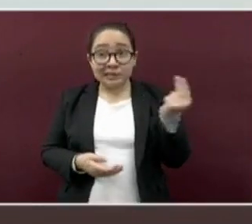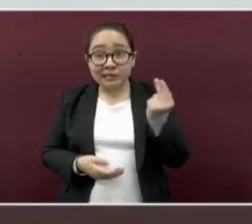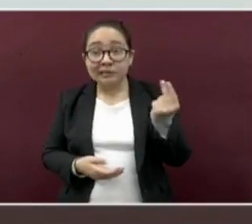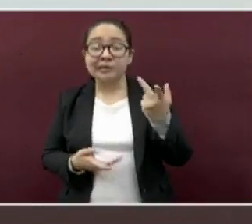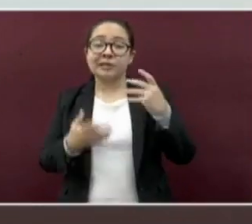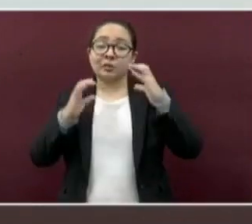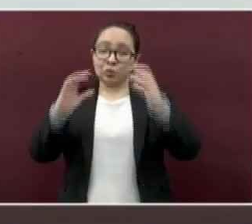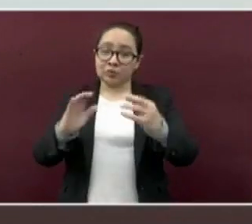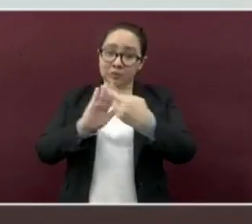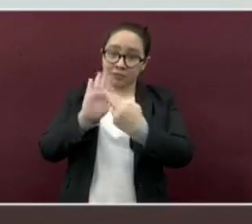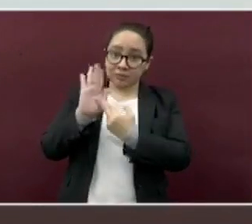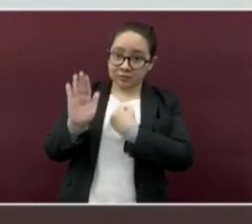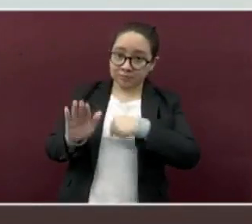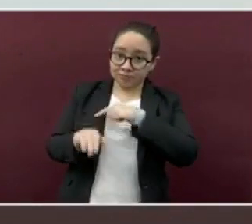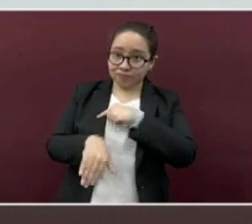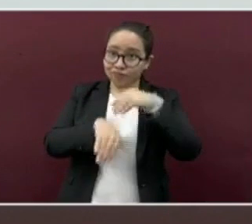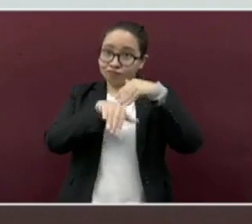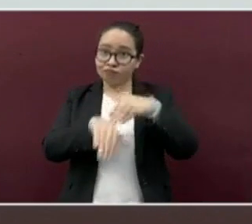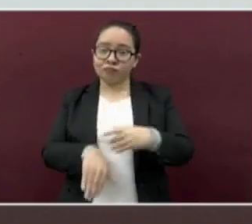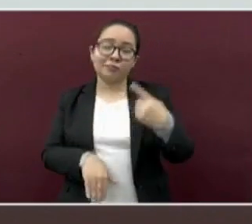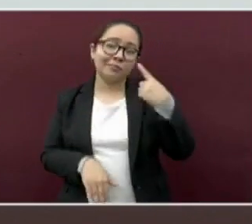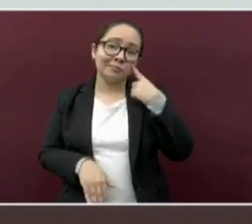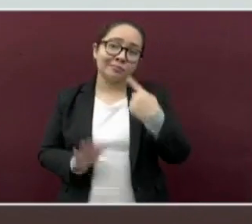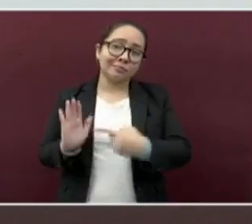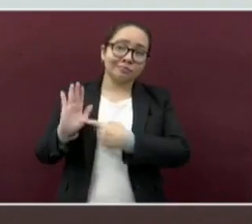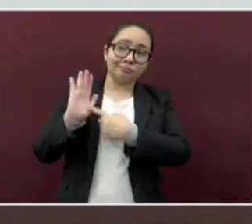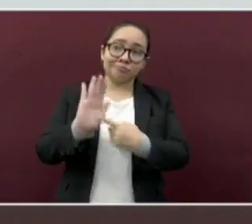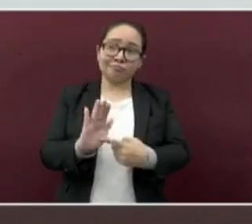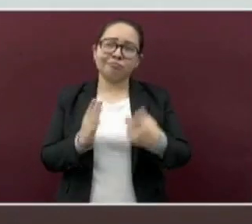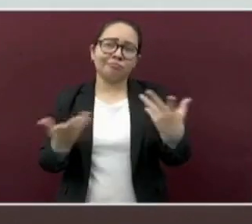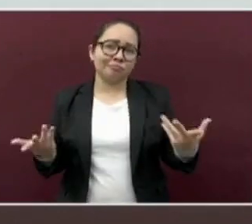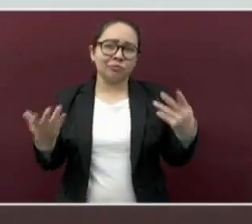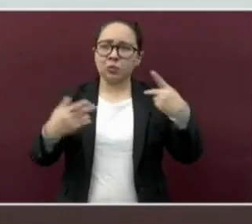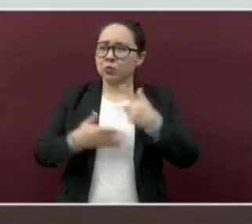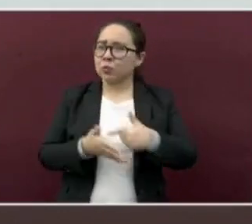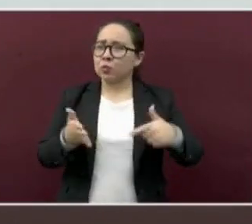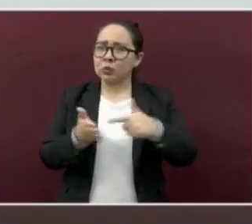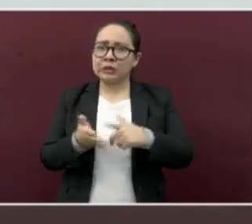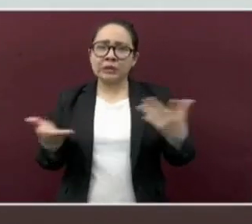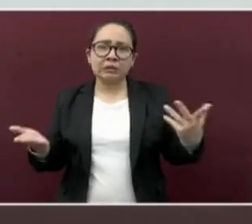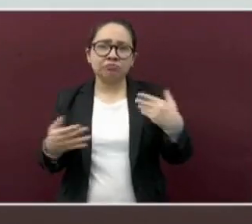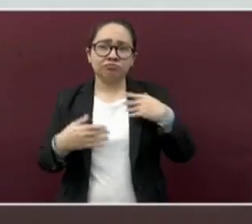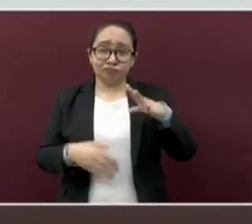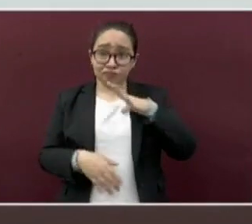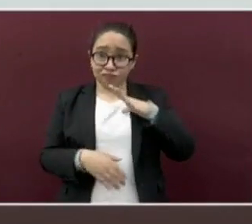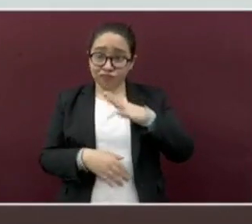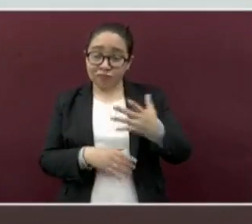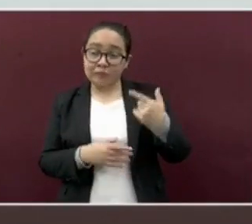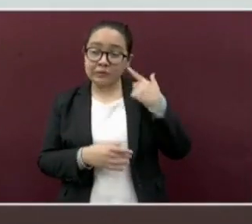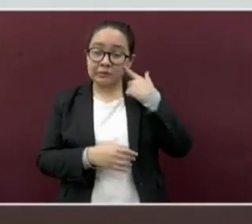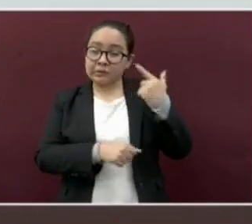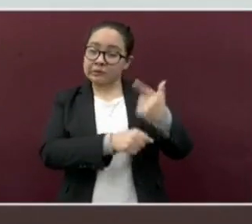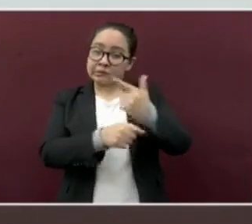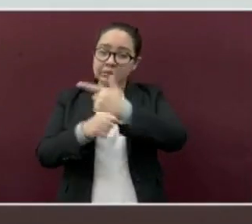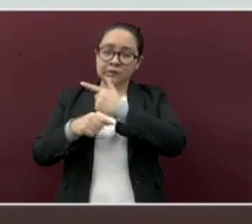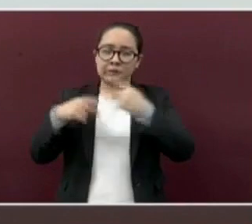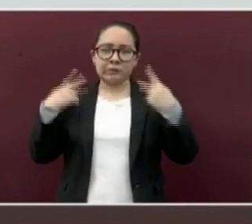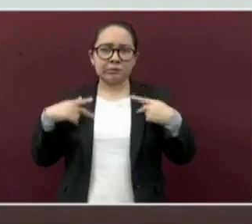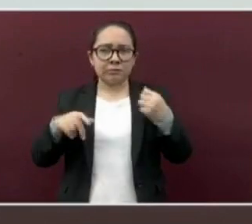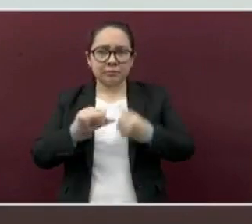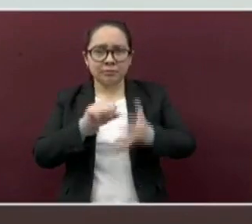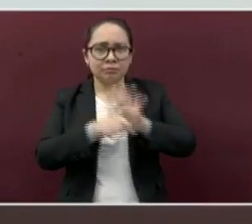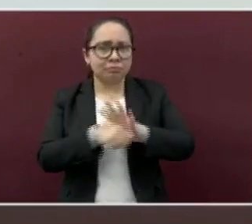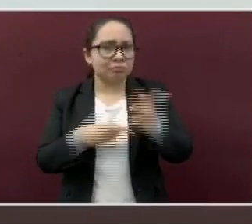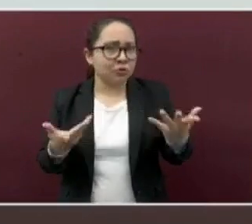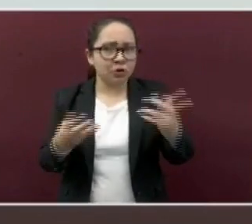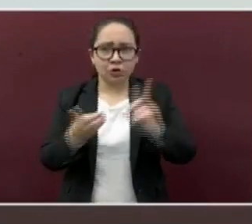protección básica. Fíjense, les muestro los principales municipios en donde se están identificando estos pacientes a los